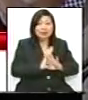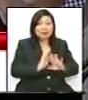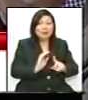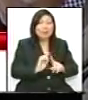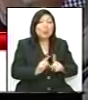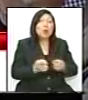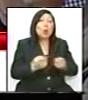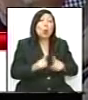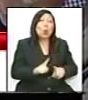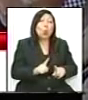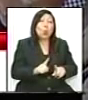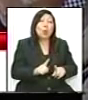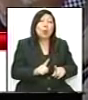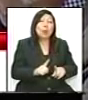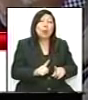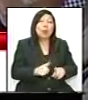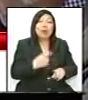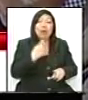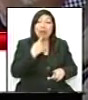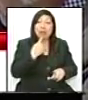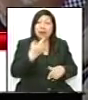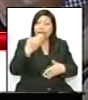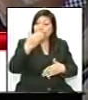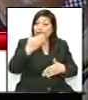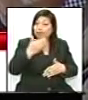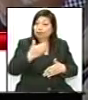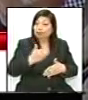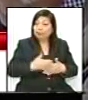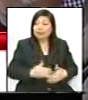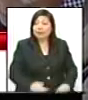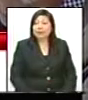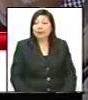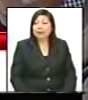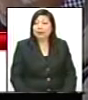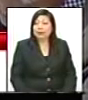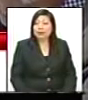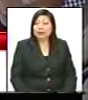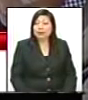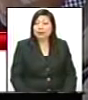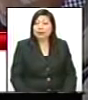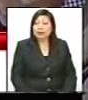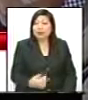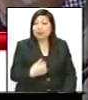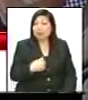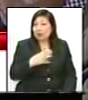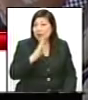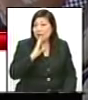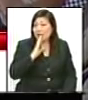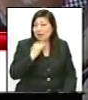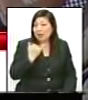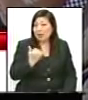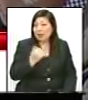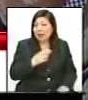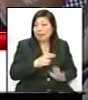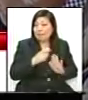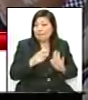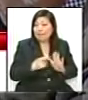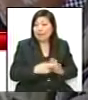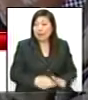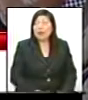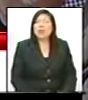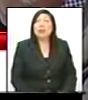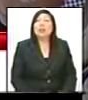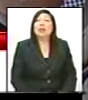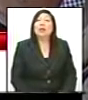pero cuando se ha referido a la imparcialidad, yo lo comento de esta forma, en el proyecto se